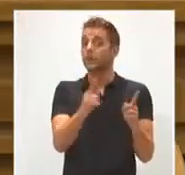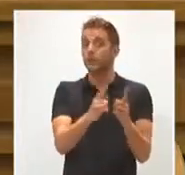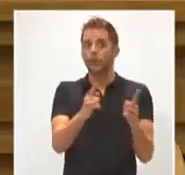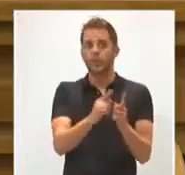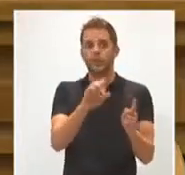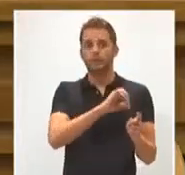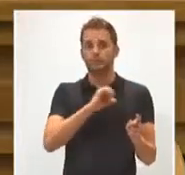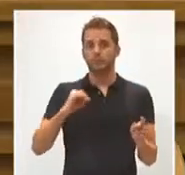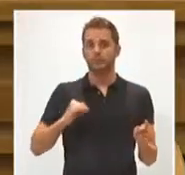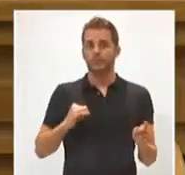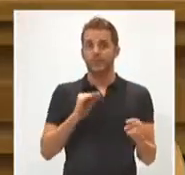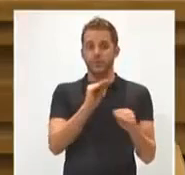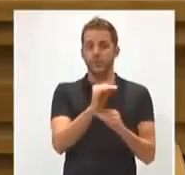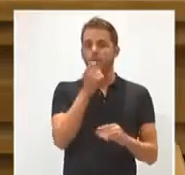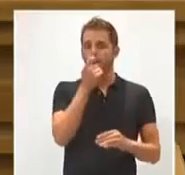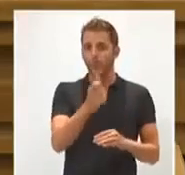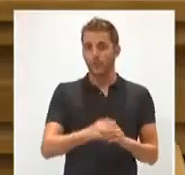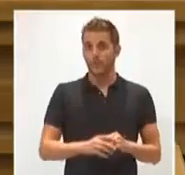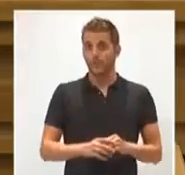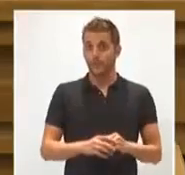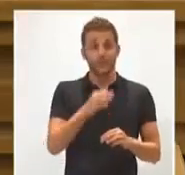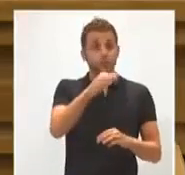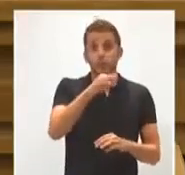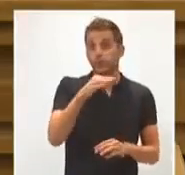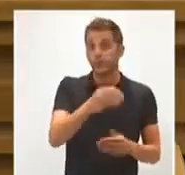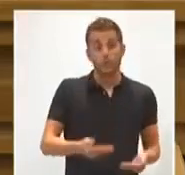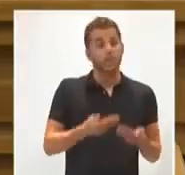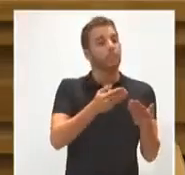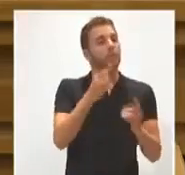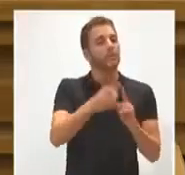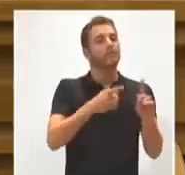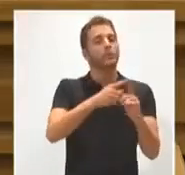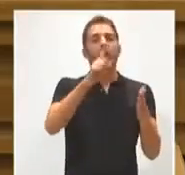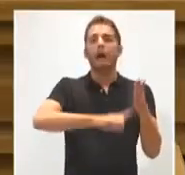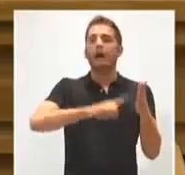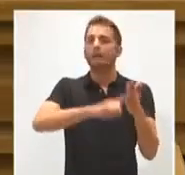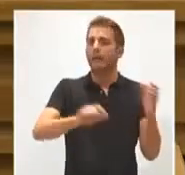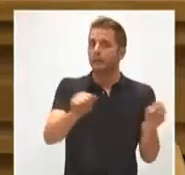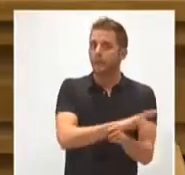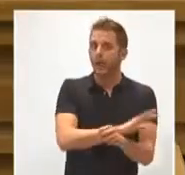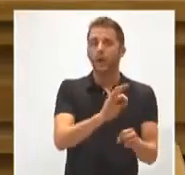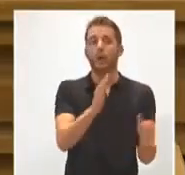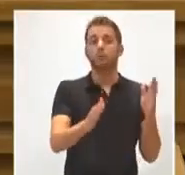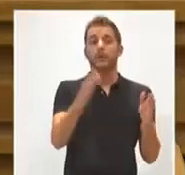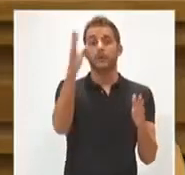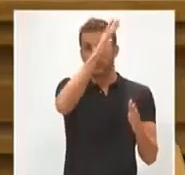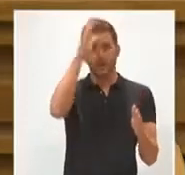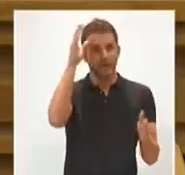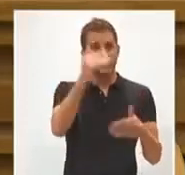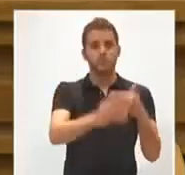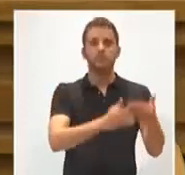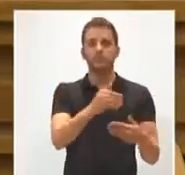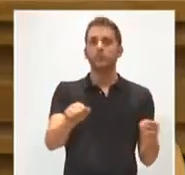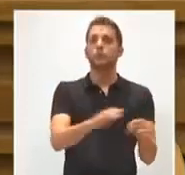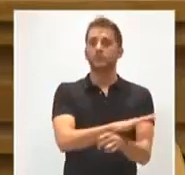comunidad autónoma siempre poca pero que les ha permitido pagar un alquiler o les ha permitido pasar el verano ese es el